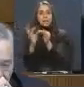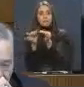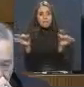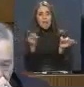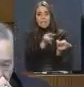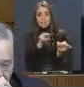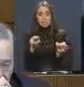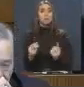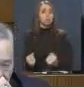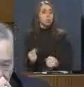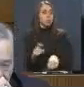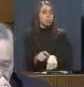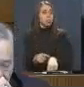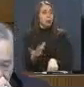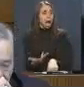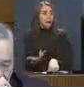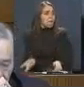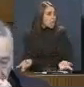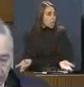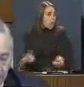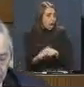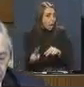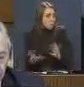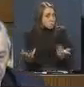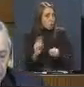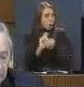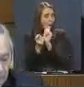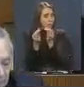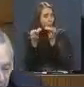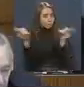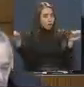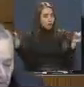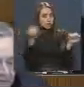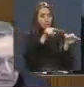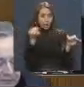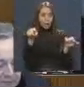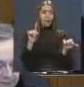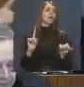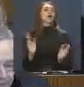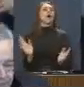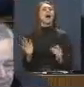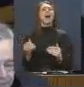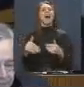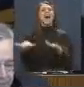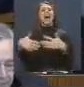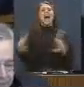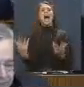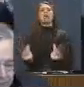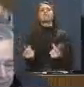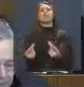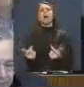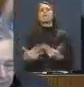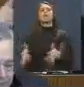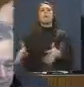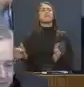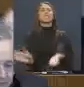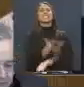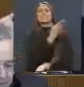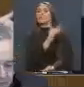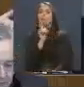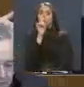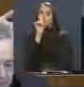arreglarlo, tenemos que hacerlo. No podemos nosotros decir, ¿sabes qué más? Hagamos la cortita y vamos y despejemos.